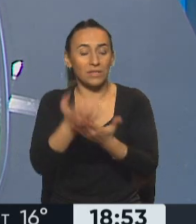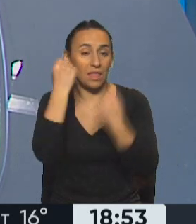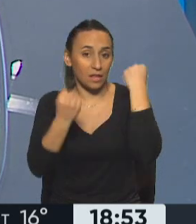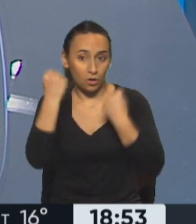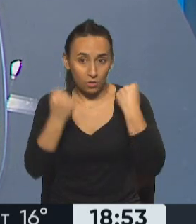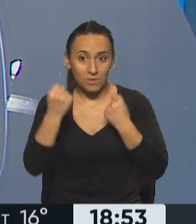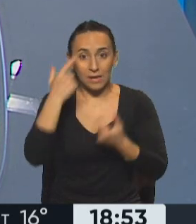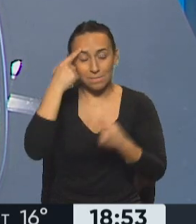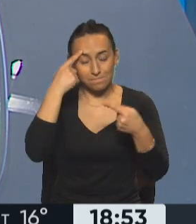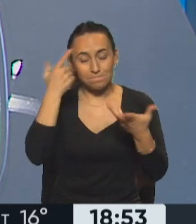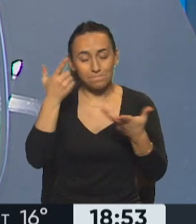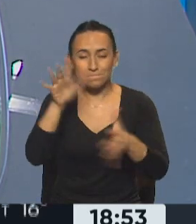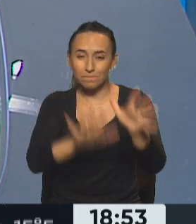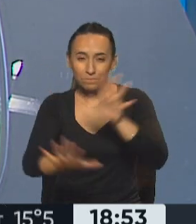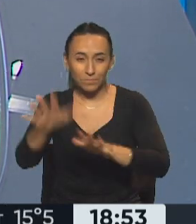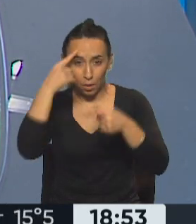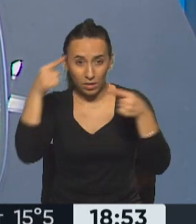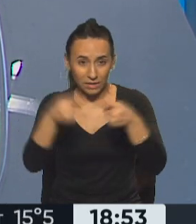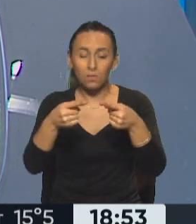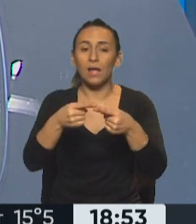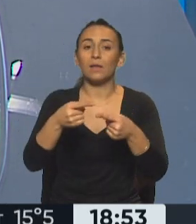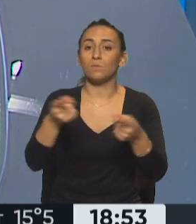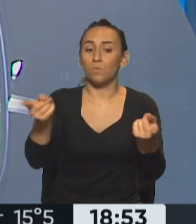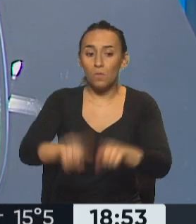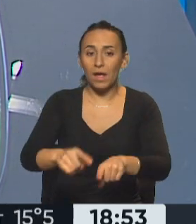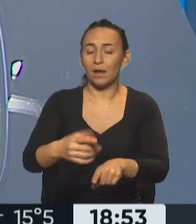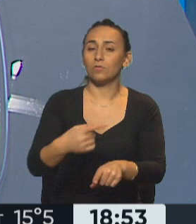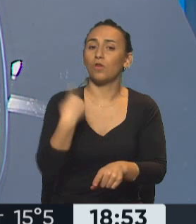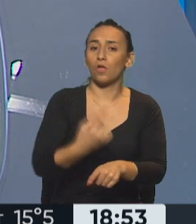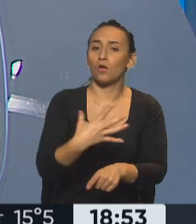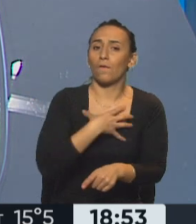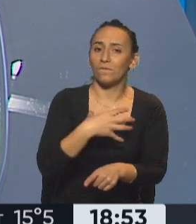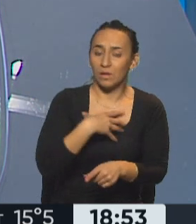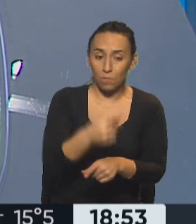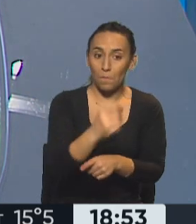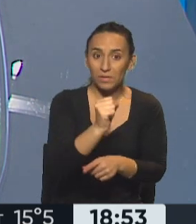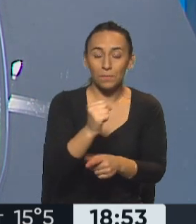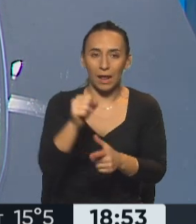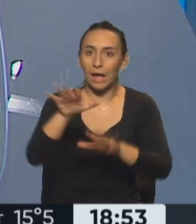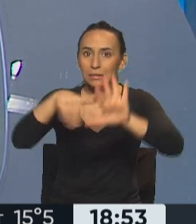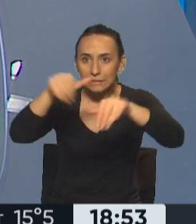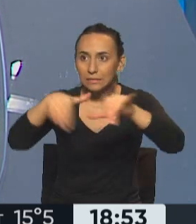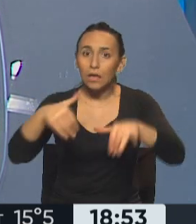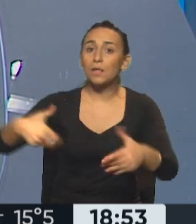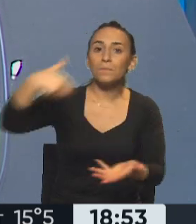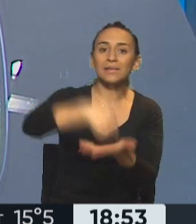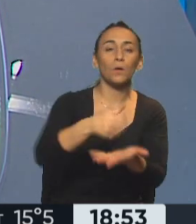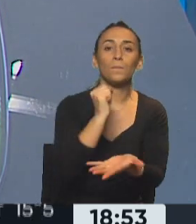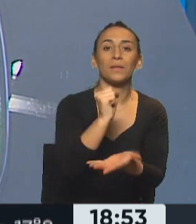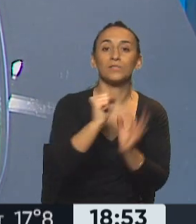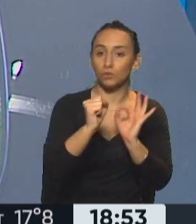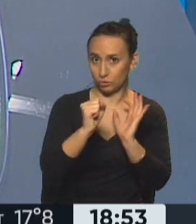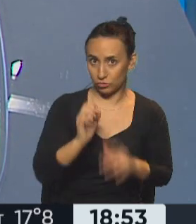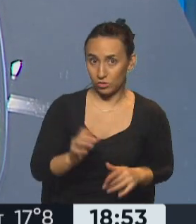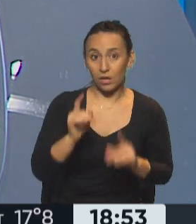reconstrucción del mercado de deuda y de la reconstrucción de la confianza en el peso como atractivo de inversión. Porque lo que está buscando, también en base a lo planificado